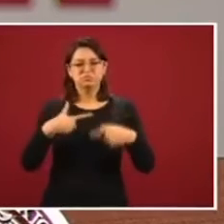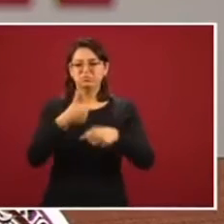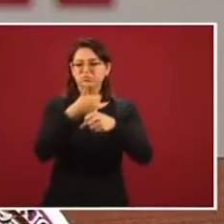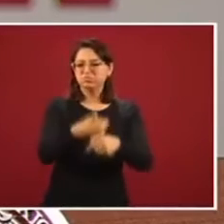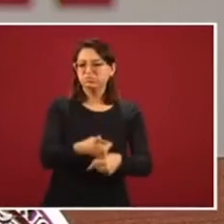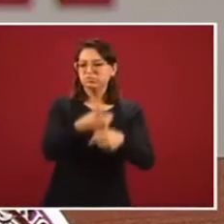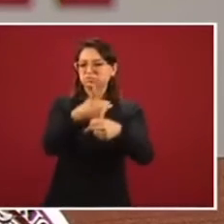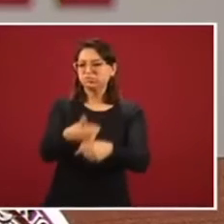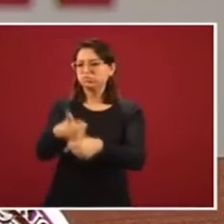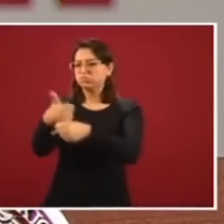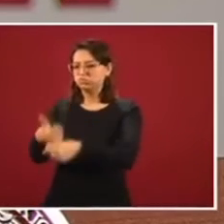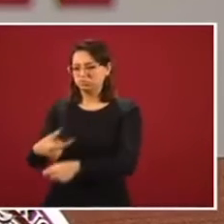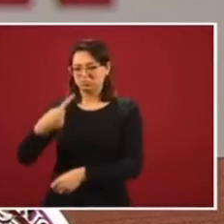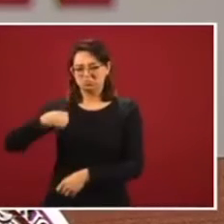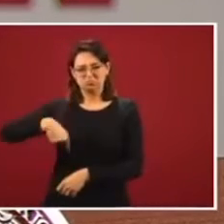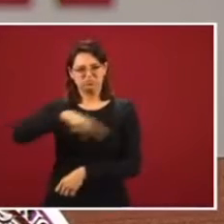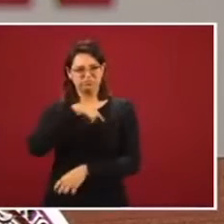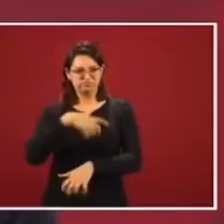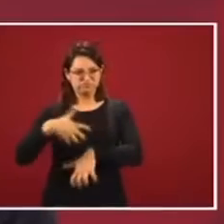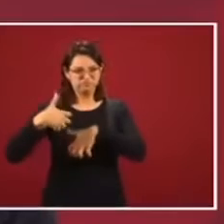y nunca rompimos un vidrio.